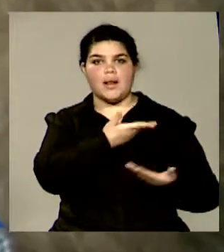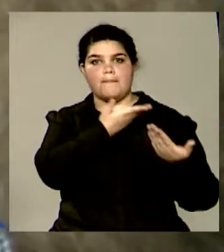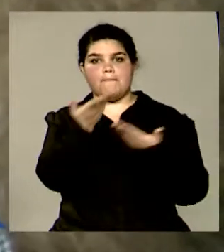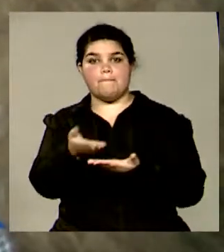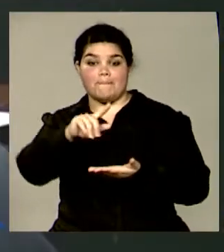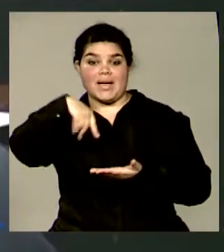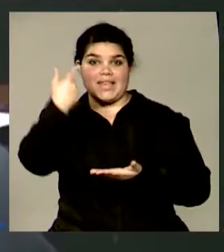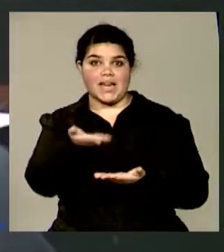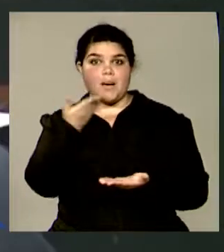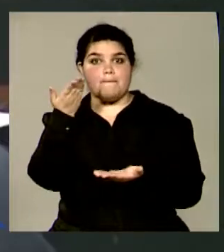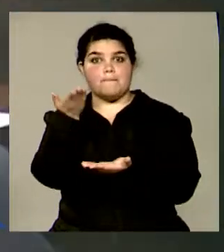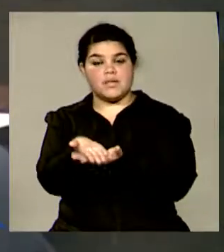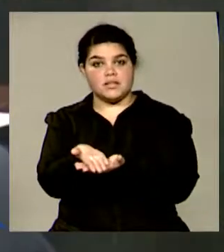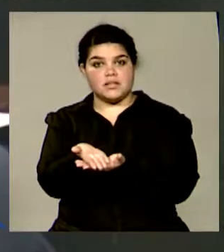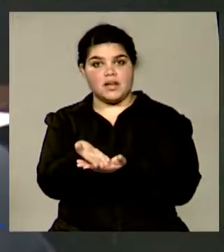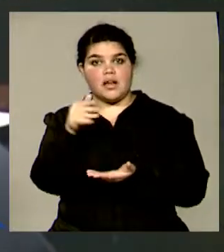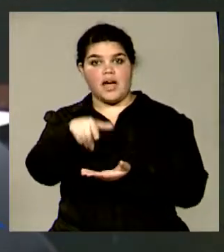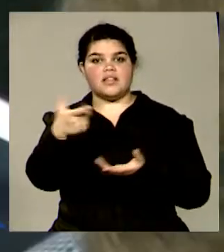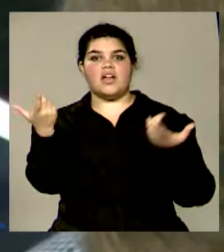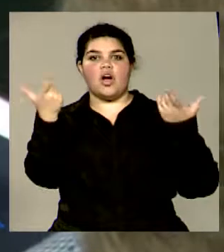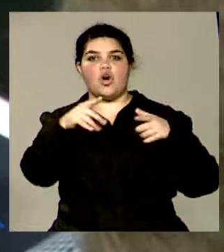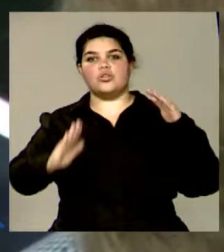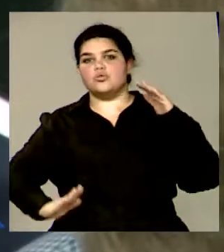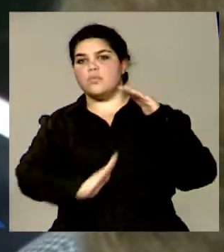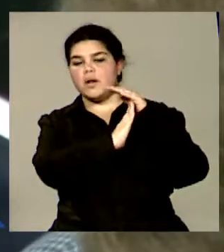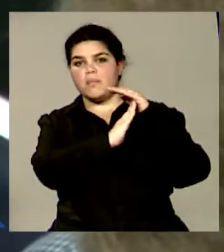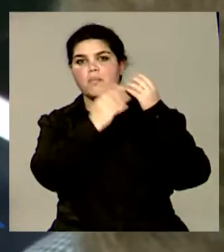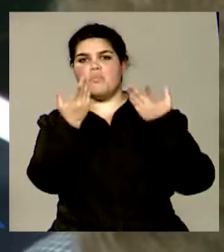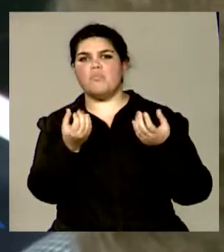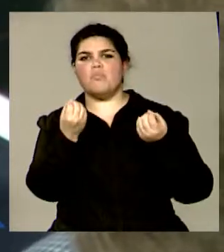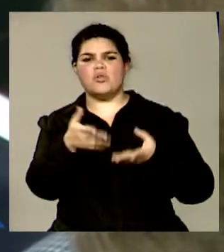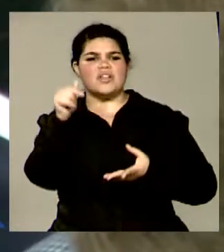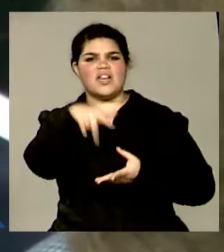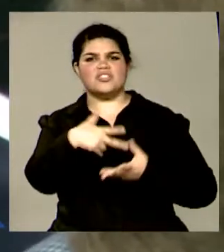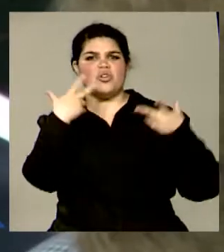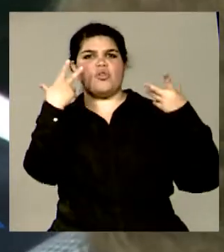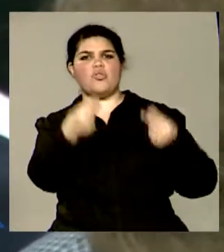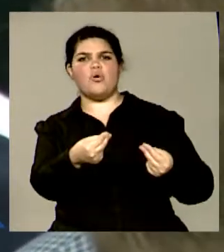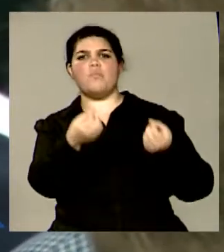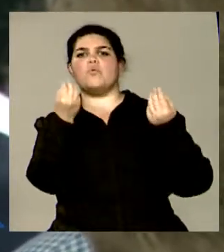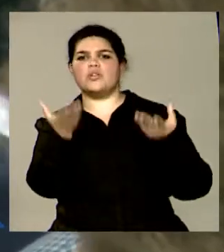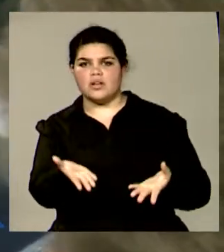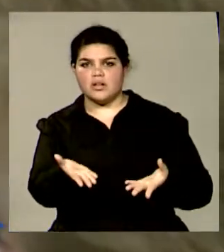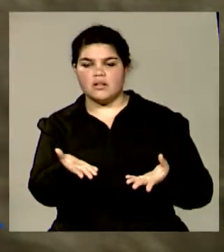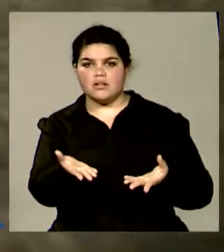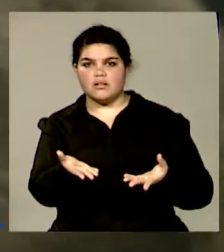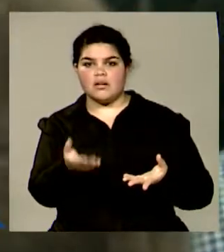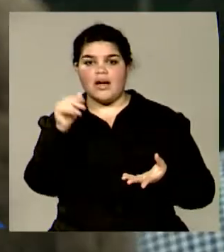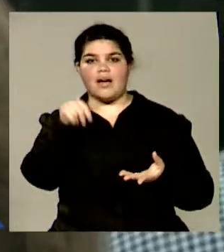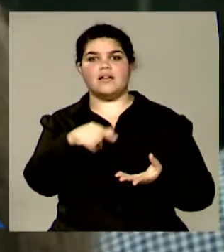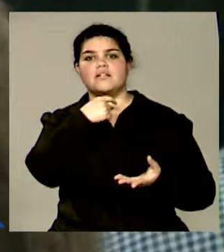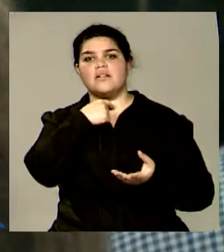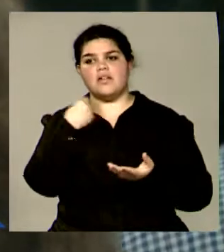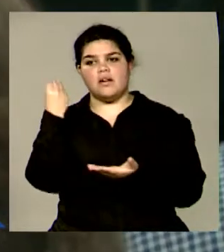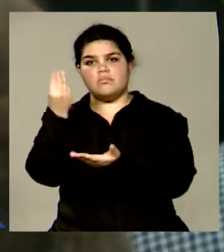mañana un recurso federal ante la Corte Suprema en rechazo a esta decisión de la Cámara Electoral Nacional de impugnar la